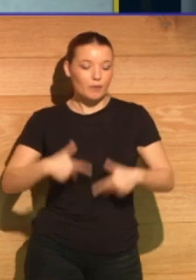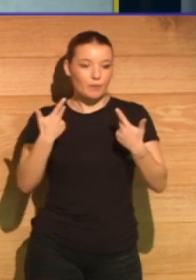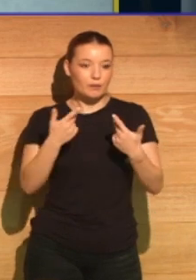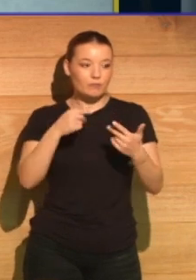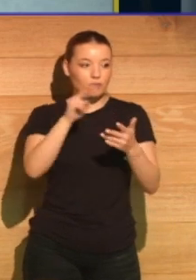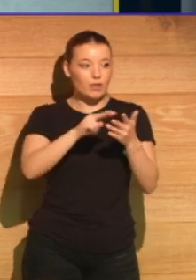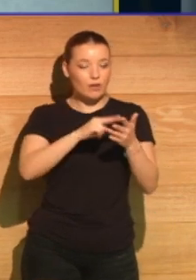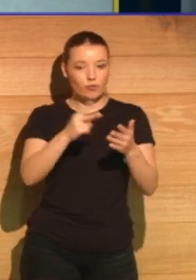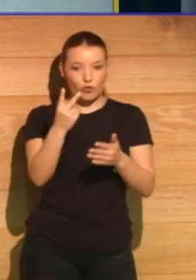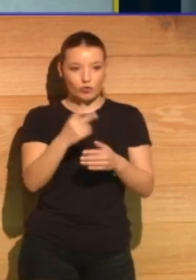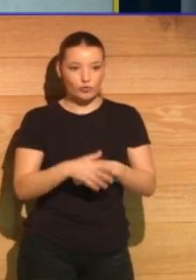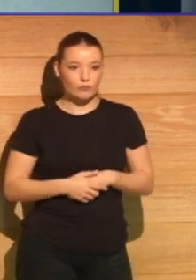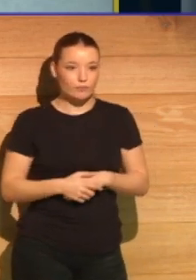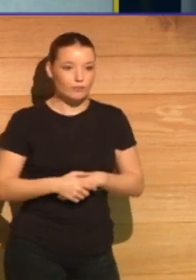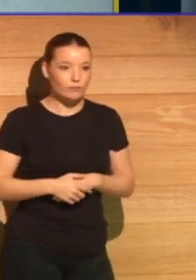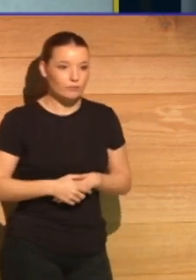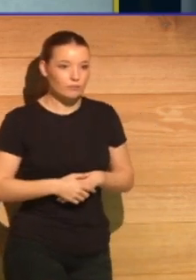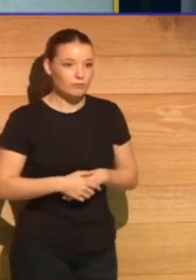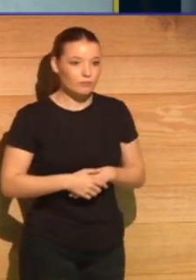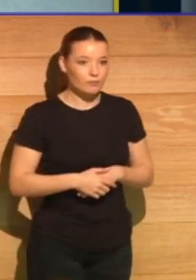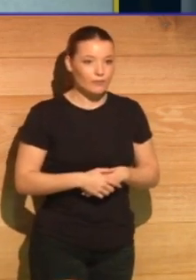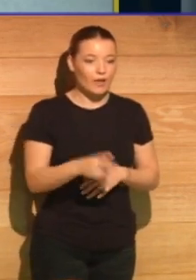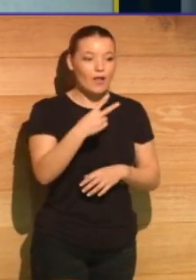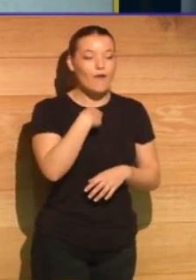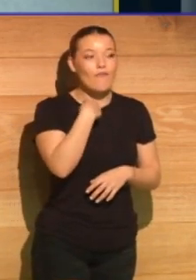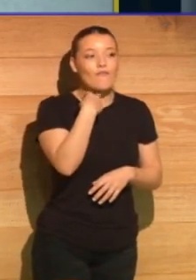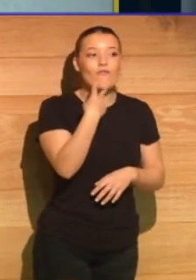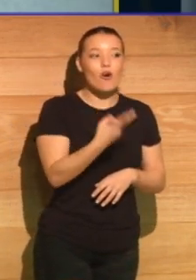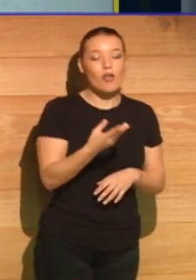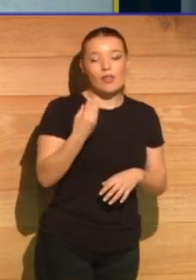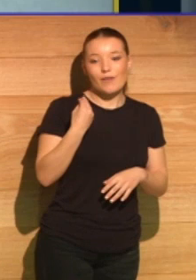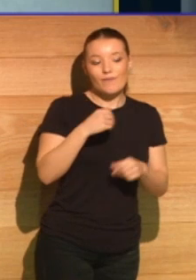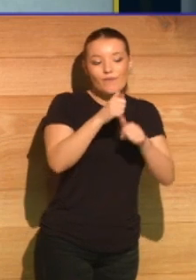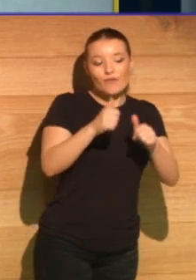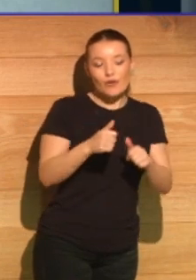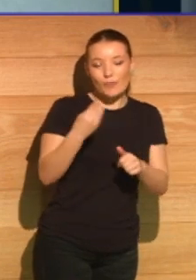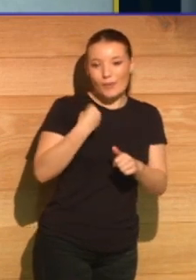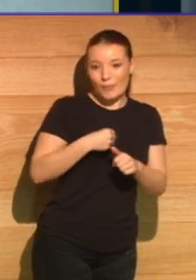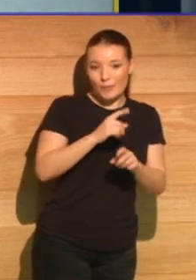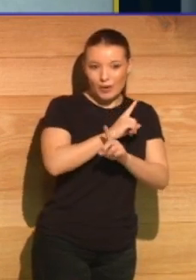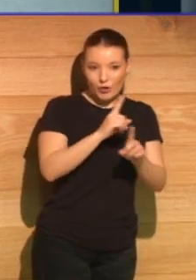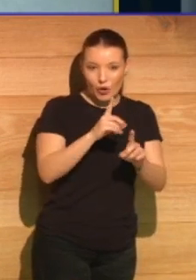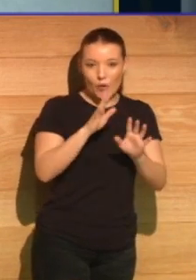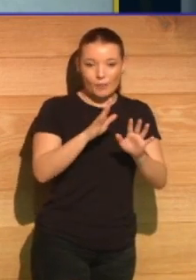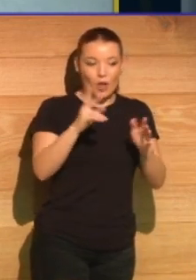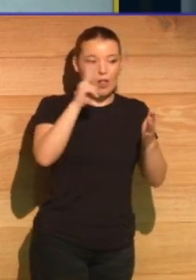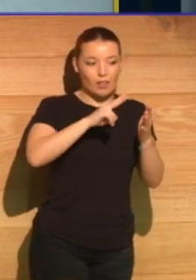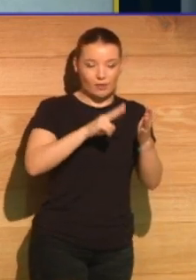hecho Estíbaliz, no como los lee Estíbaliz, pero dejadme leerlos a mi